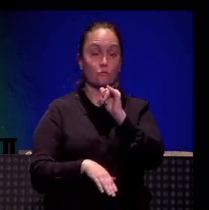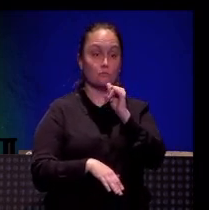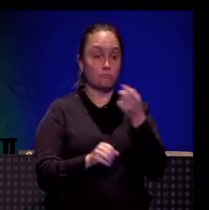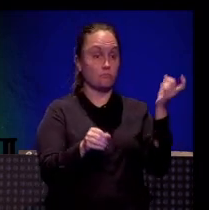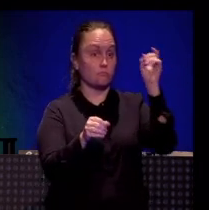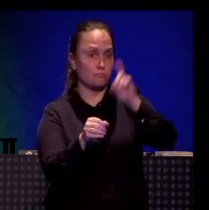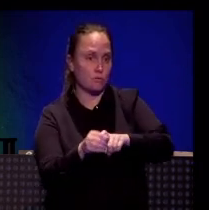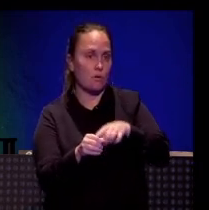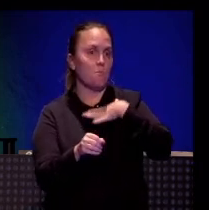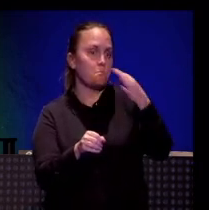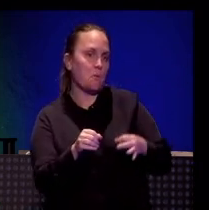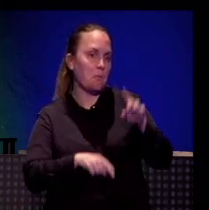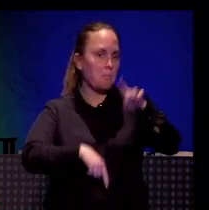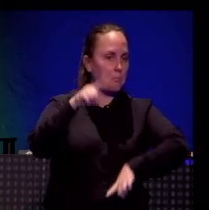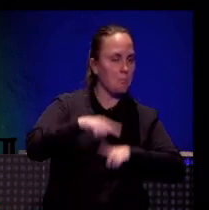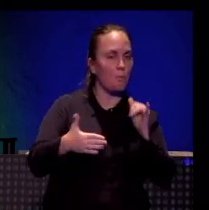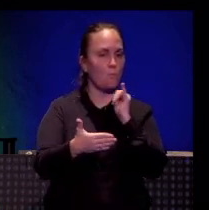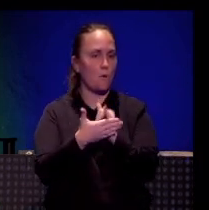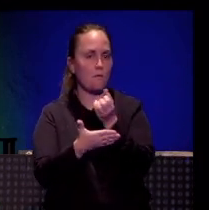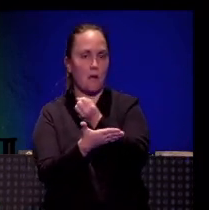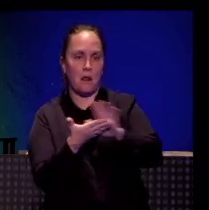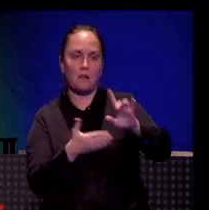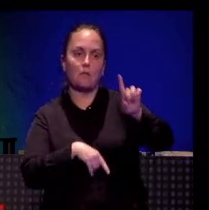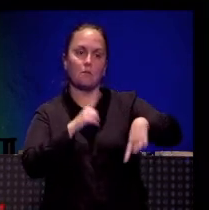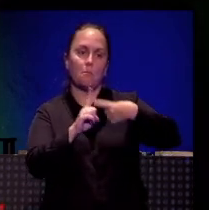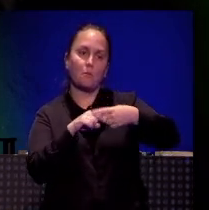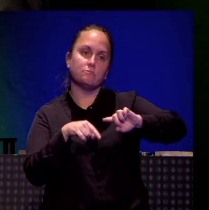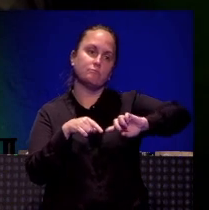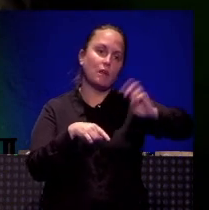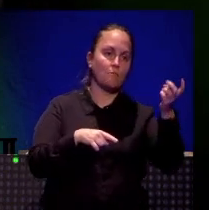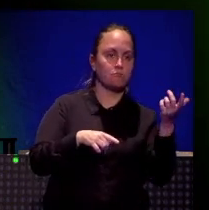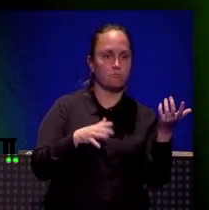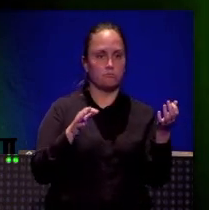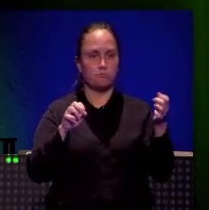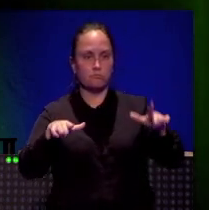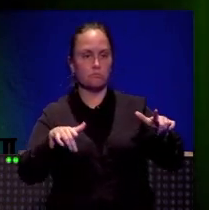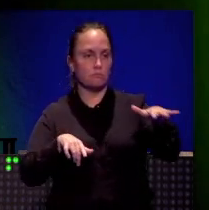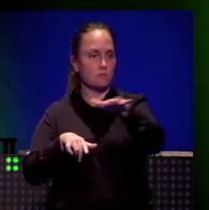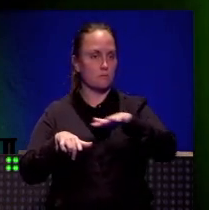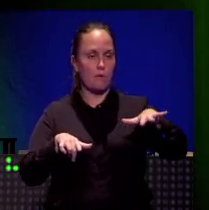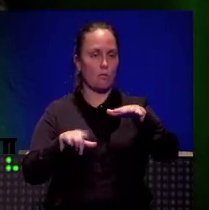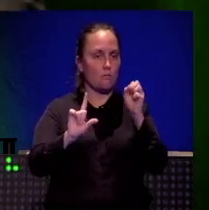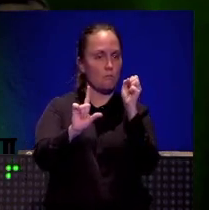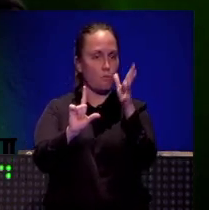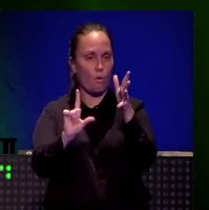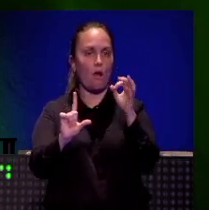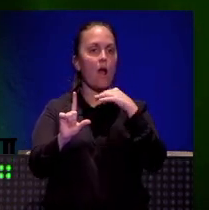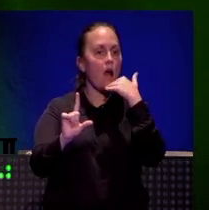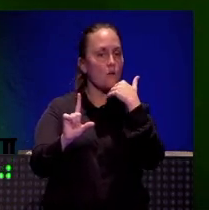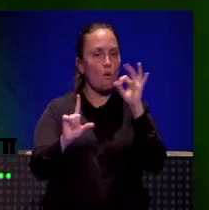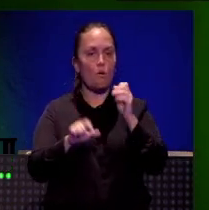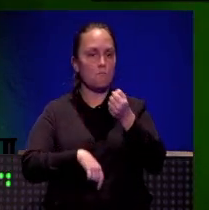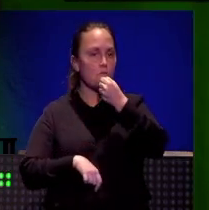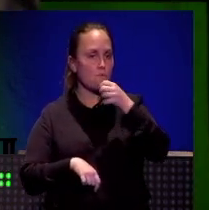venir un poquito más arriba pagar un espacio crear un blog comprar más micrófono